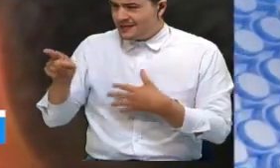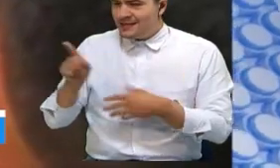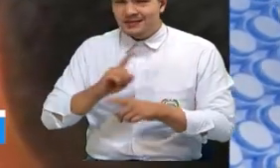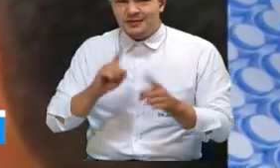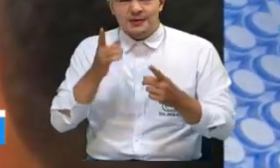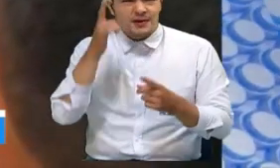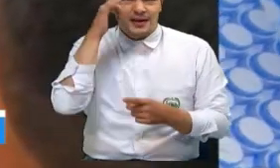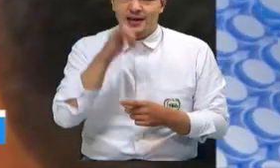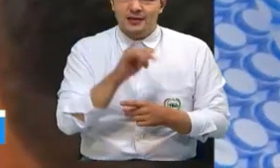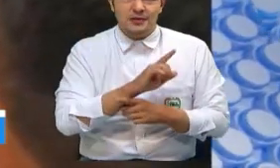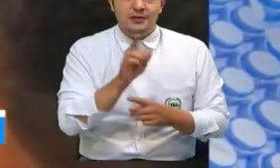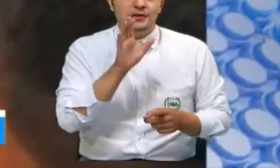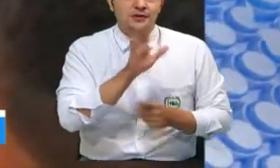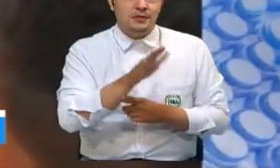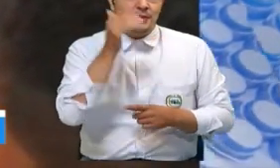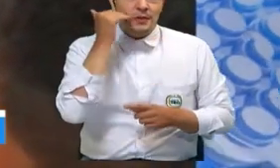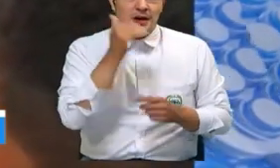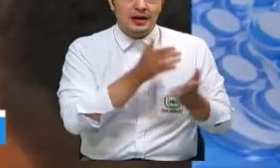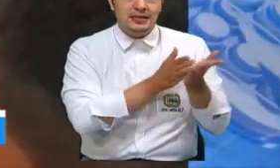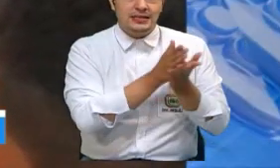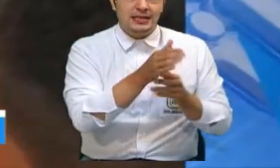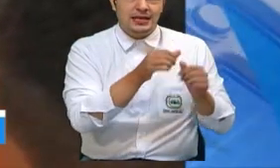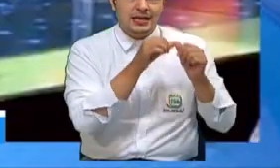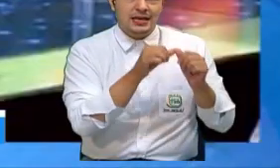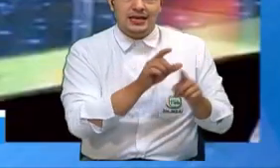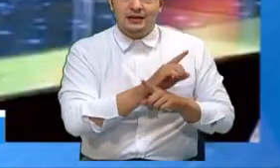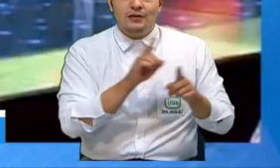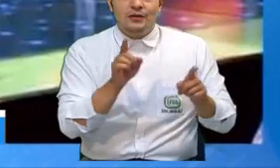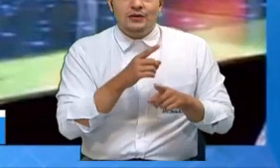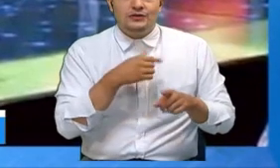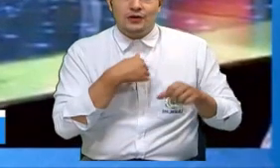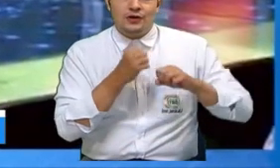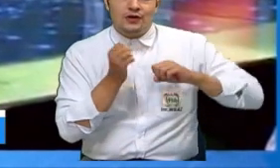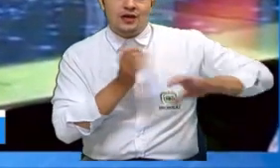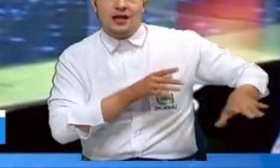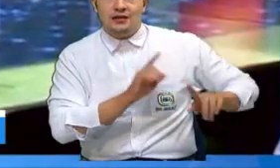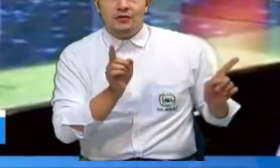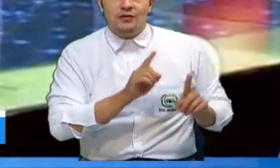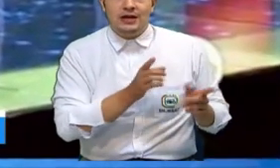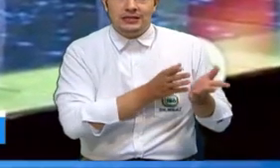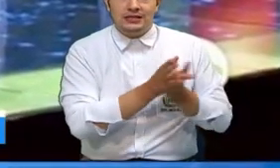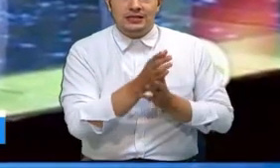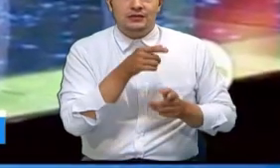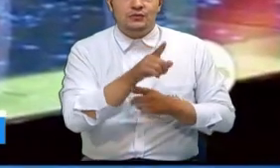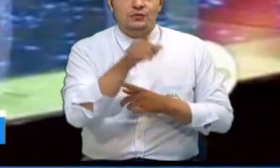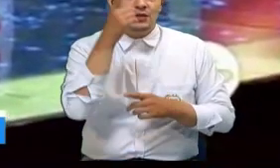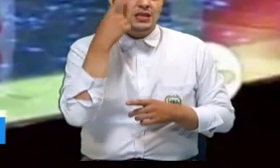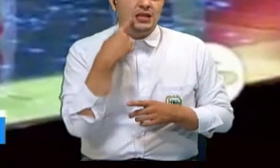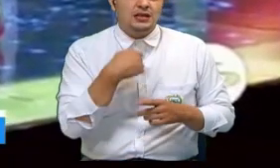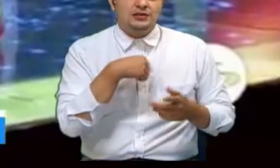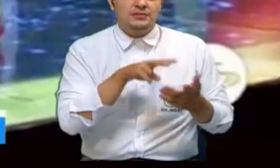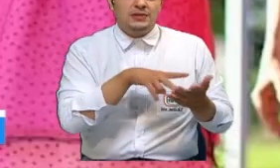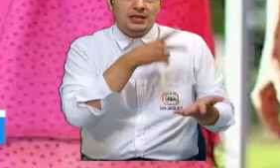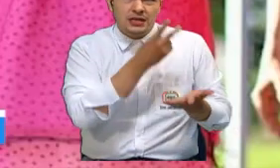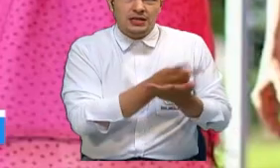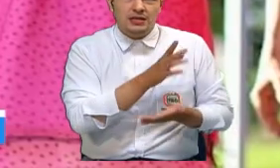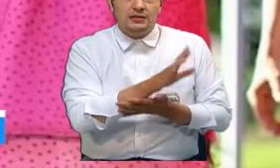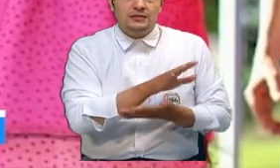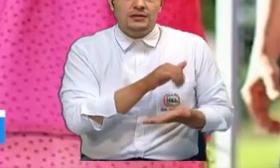no está, ella sigue estando ahí, no la he soltado. Imagínate que eso fue un día que me caí en Sábados